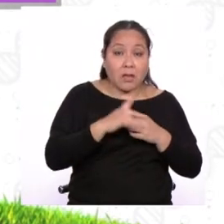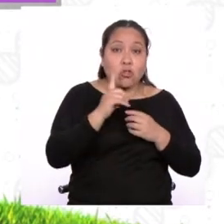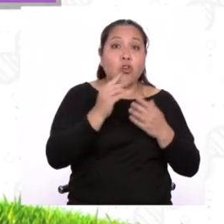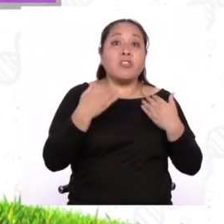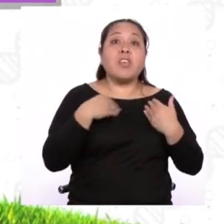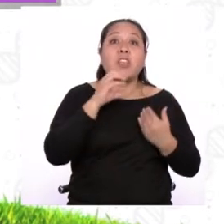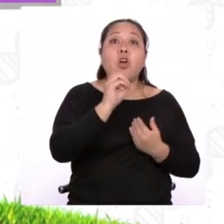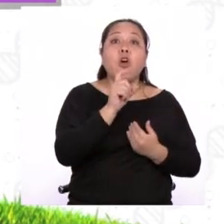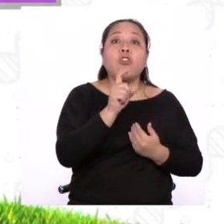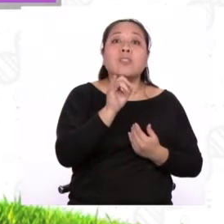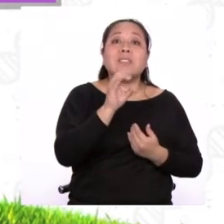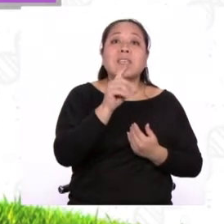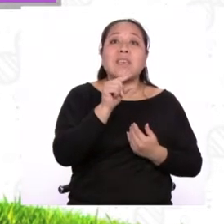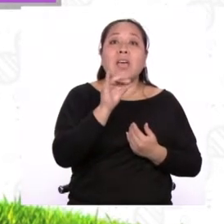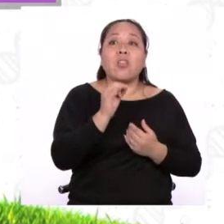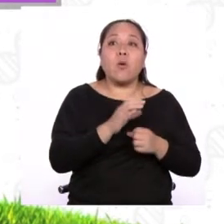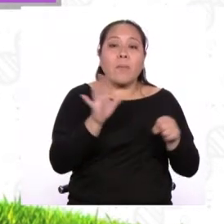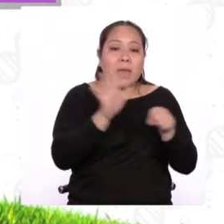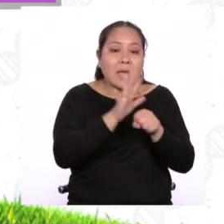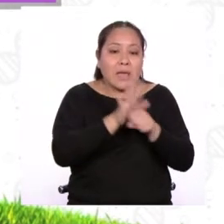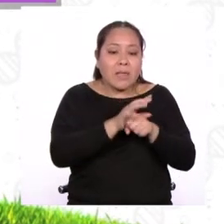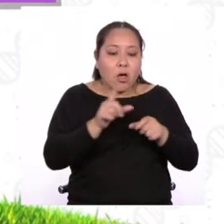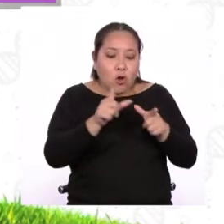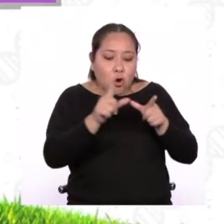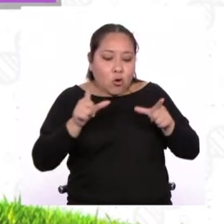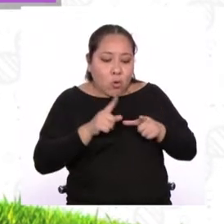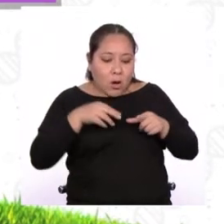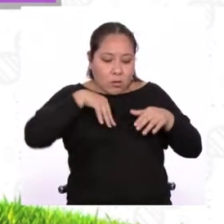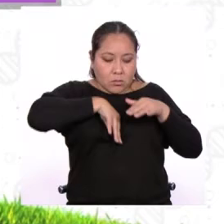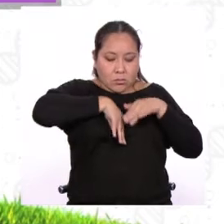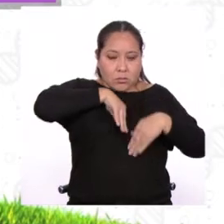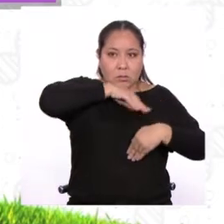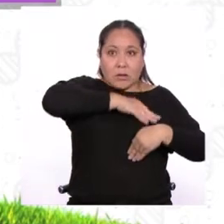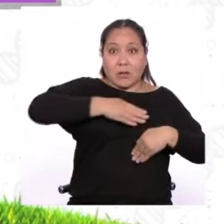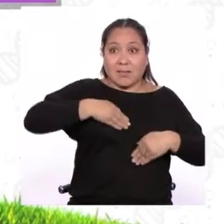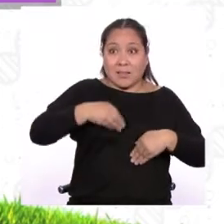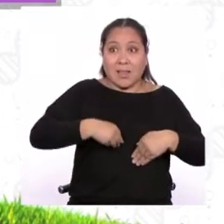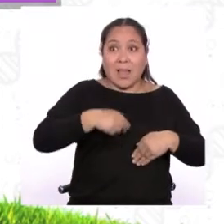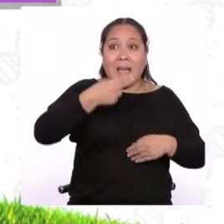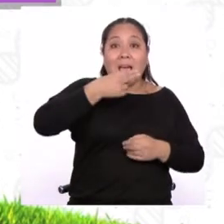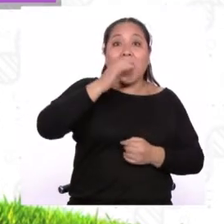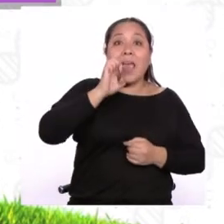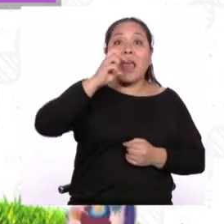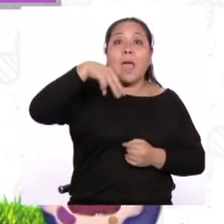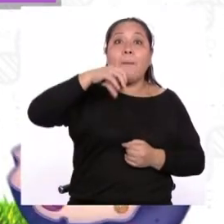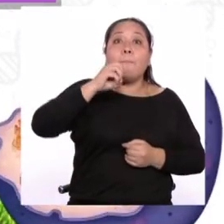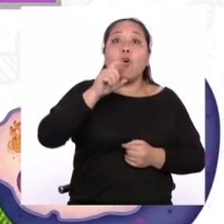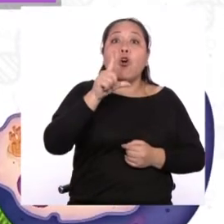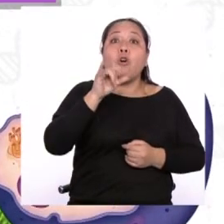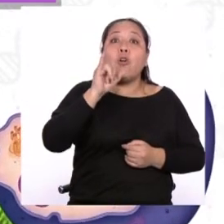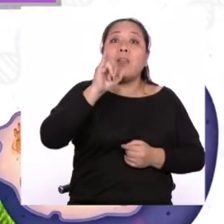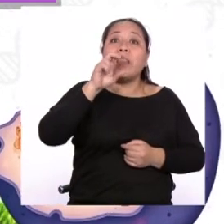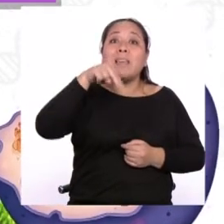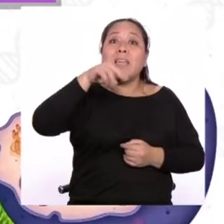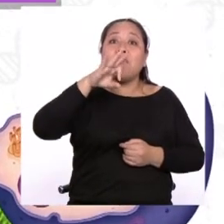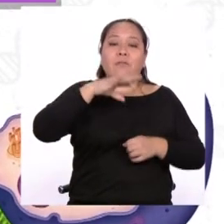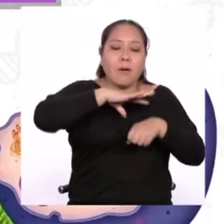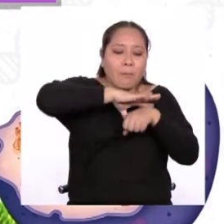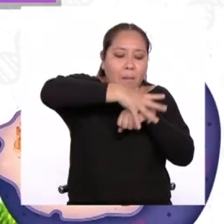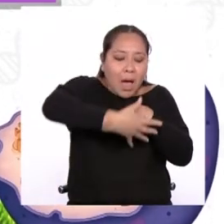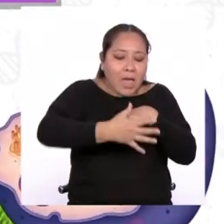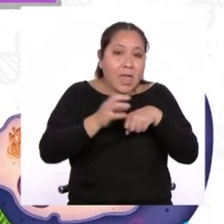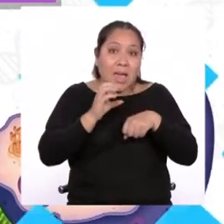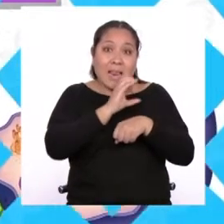para llenar los espacios donde se encuentran los órganos. Así la hemolinfa baña directamente a las células y